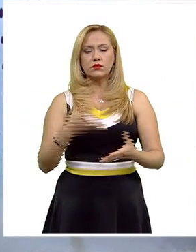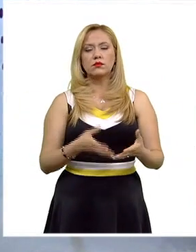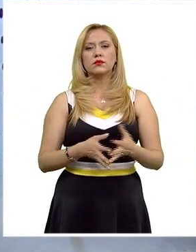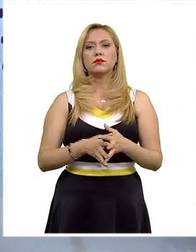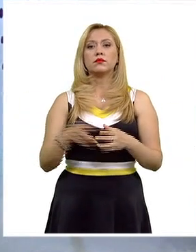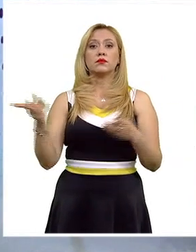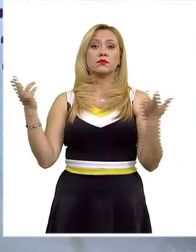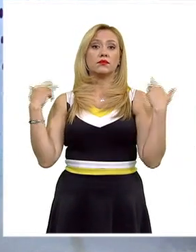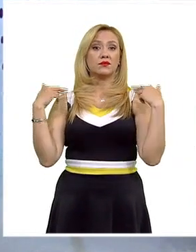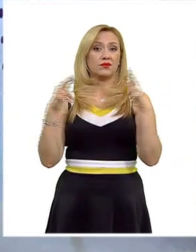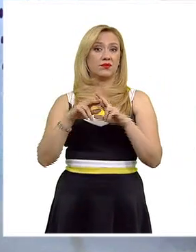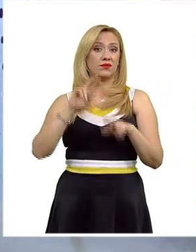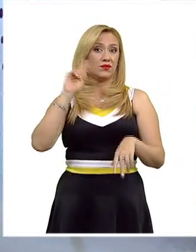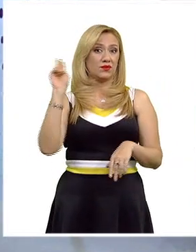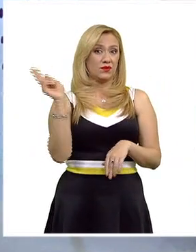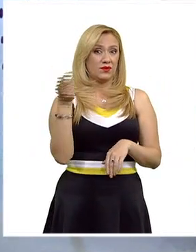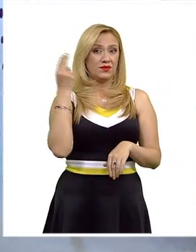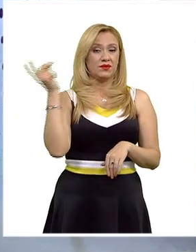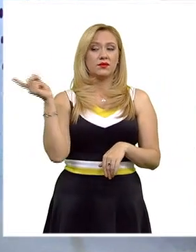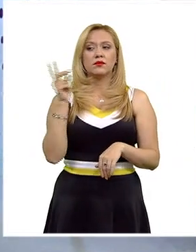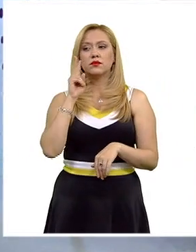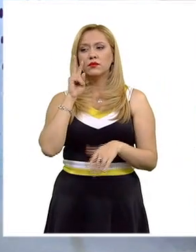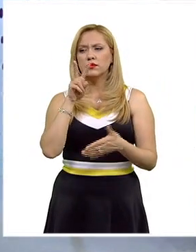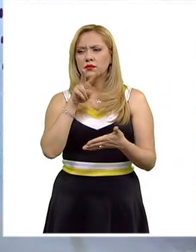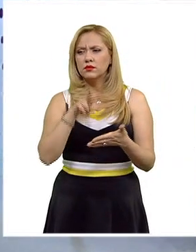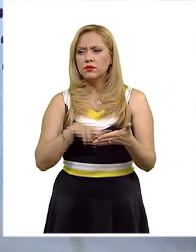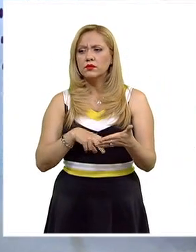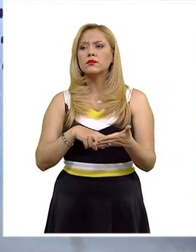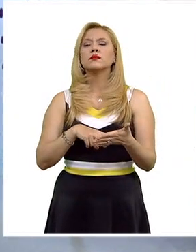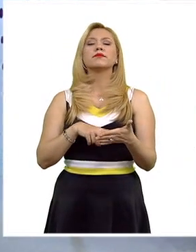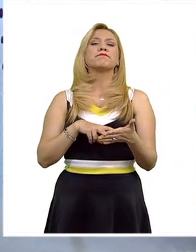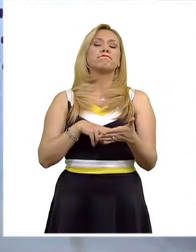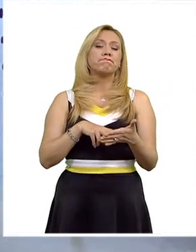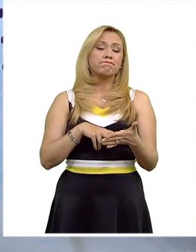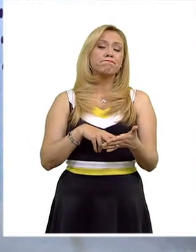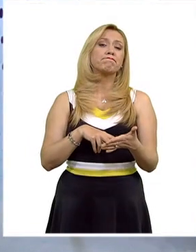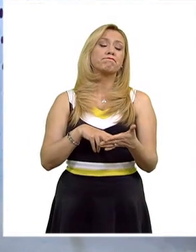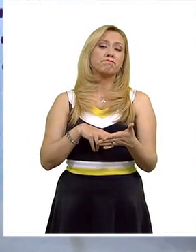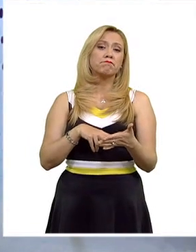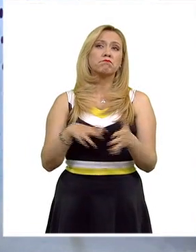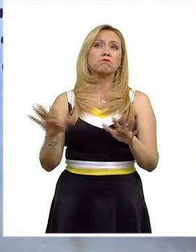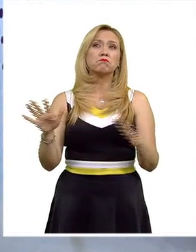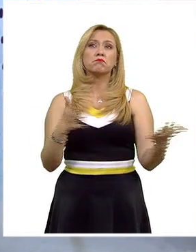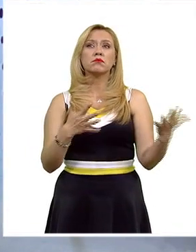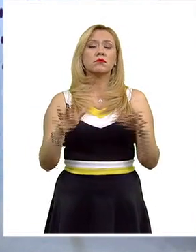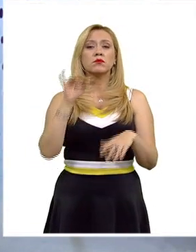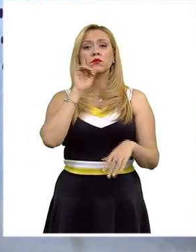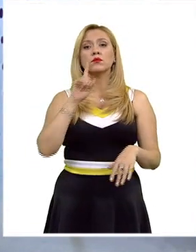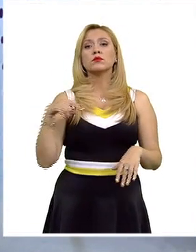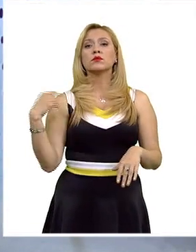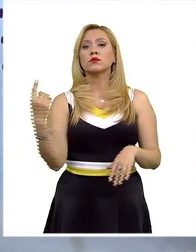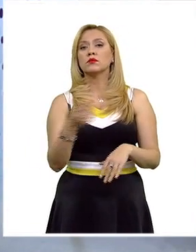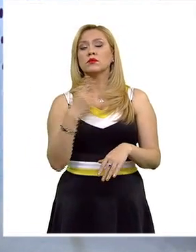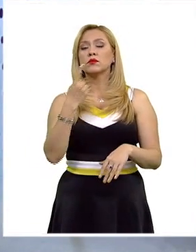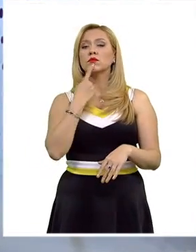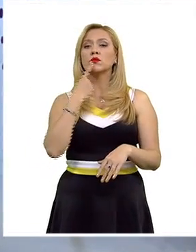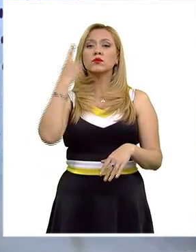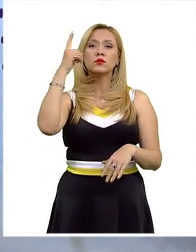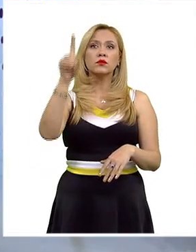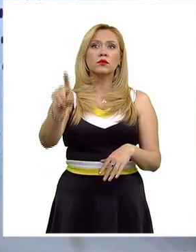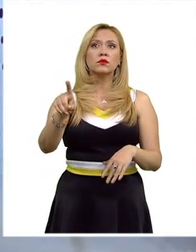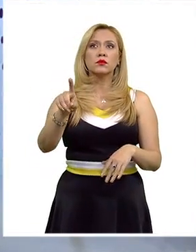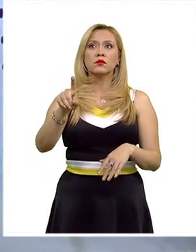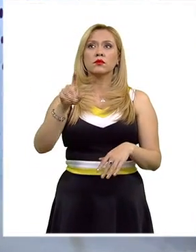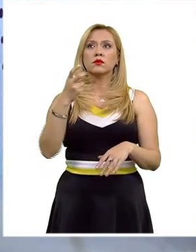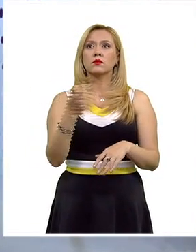profesor de la UNAM, un actuario, hizo un algoritmo y determinó que aproximadamente las mujeres que denunciamos a partir